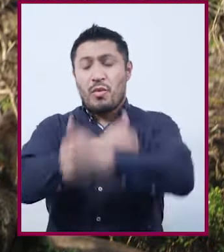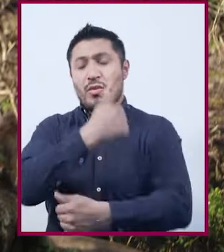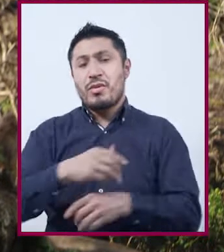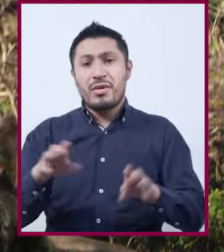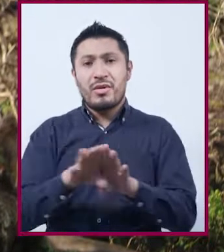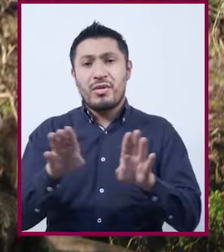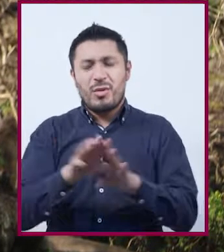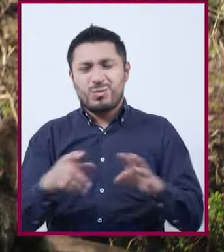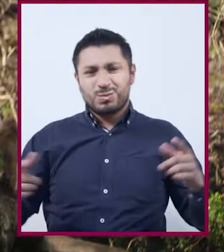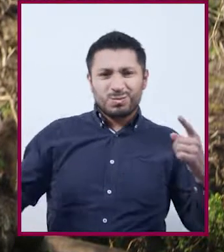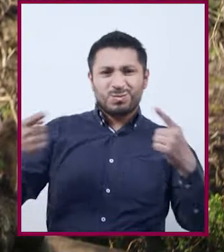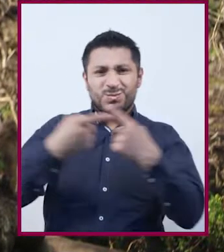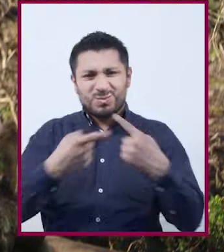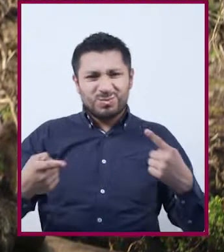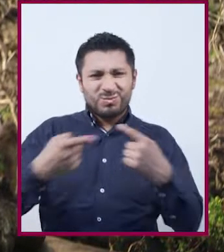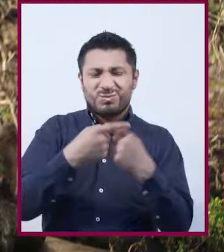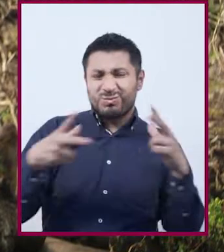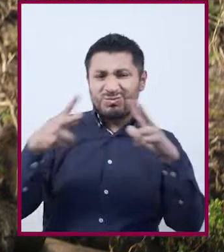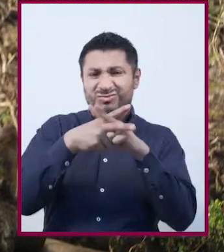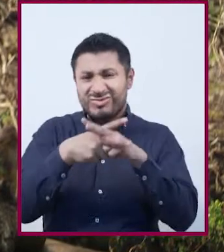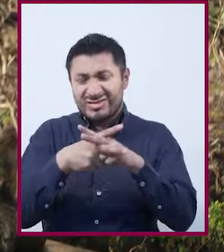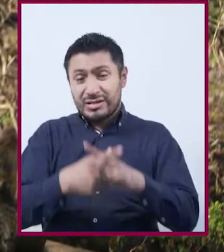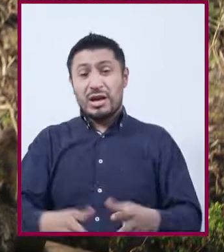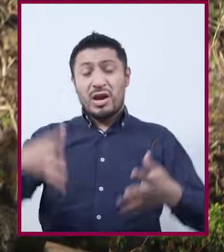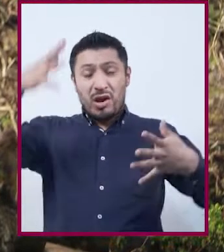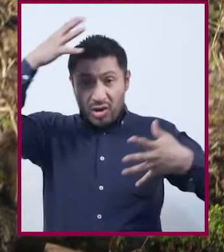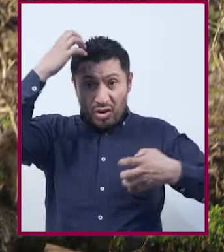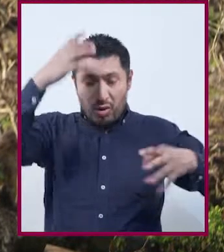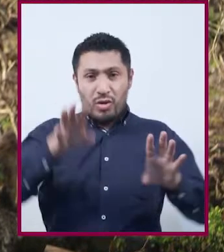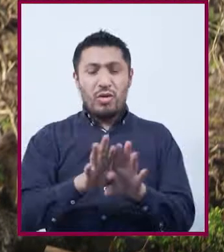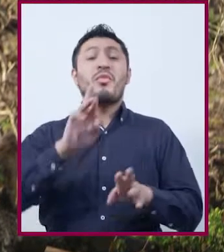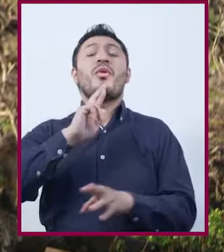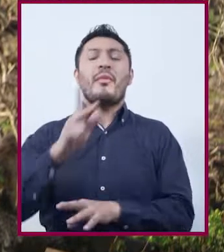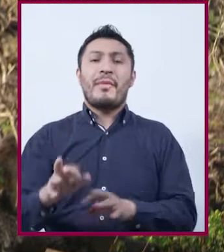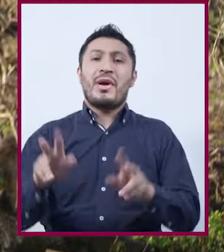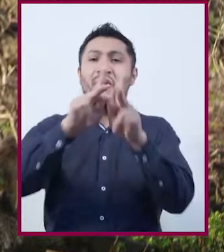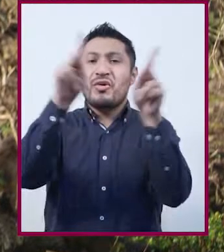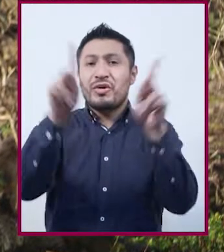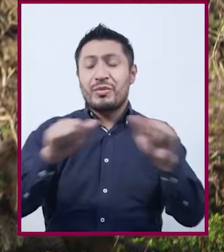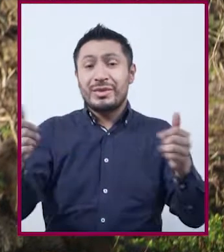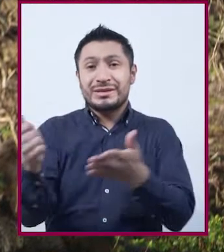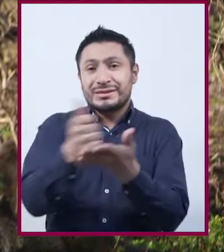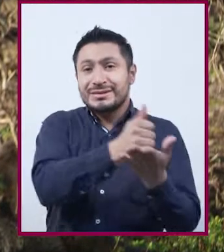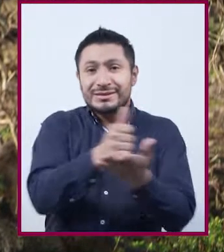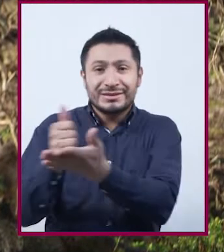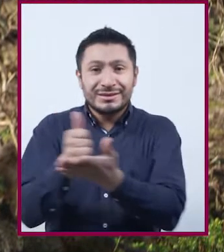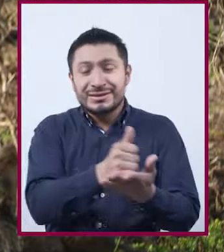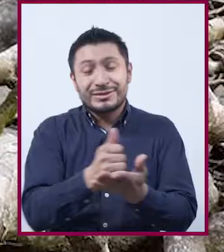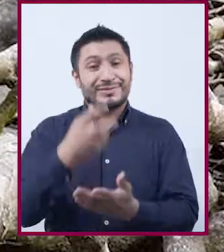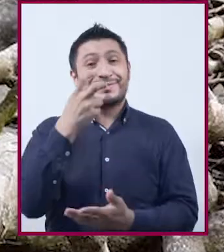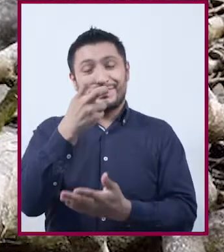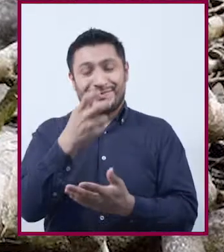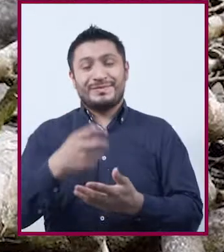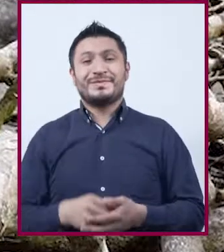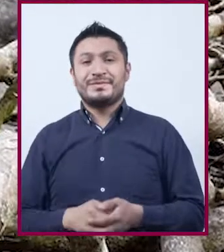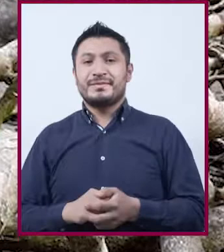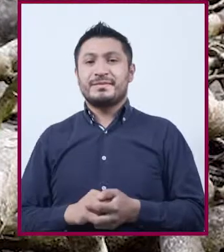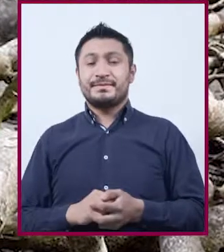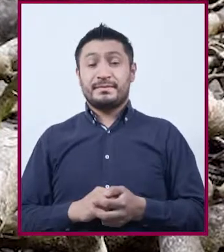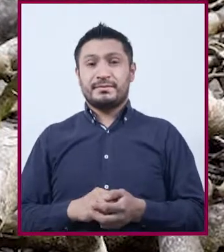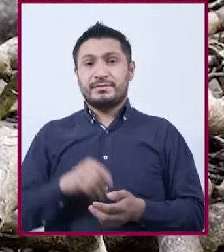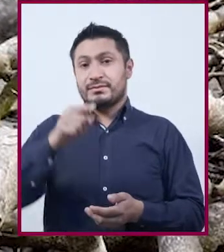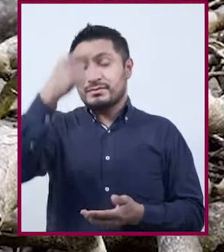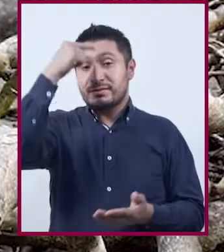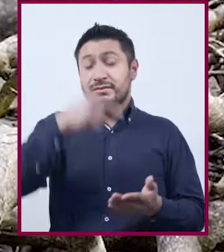de competencia y propicio para el combate, los monos optaron por llevar la fiesta en paz ayudando al otro, al extraño,